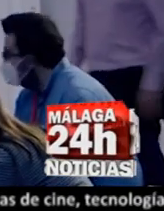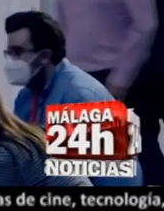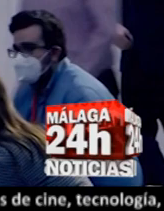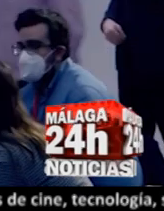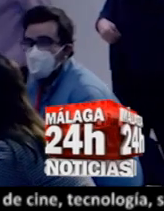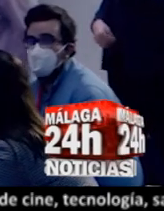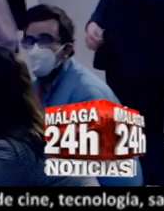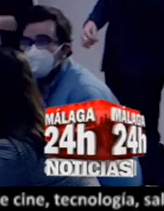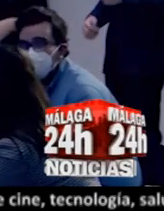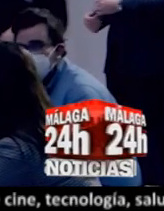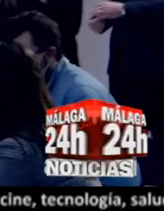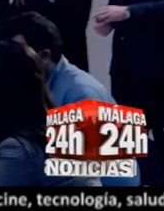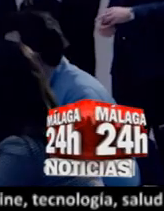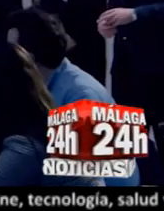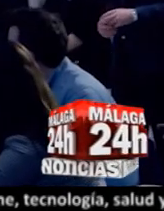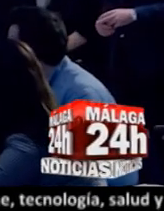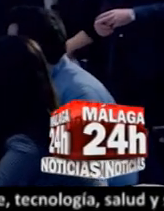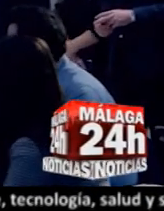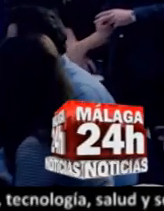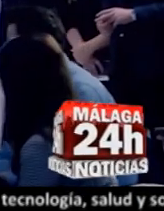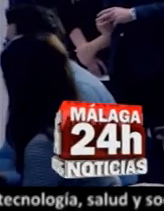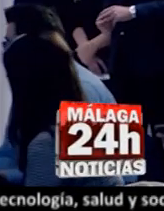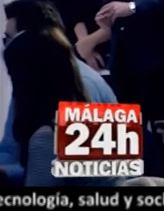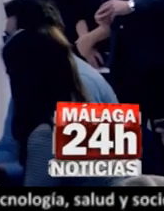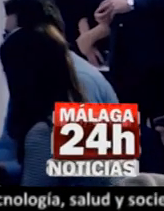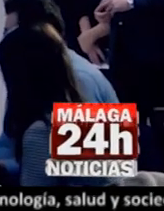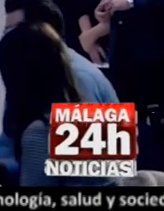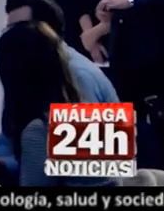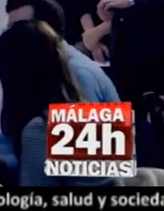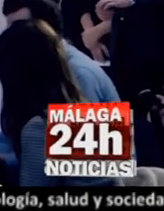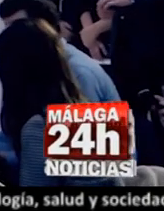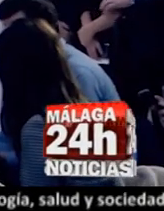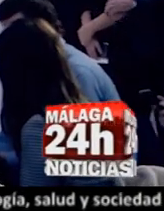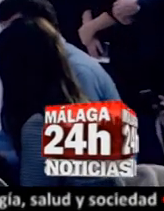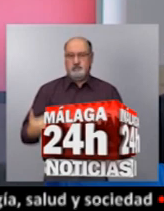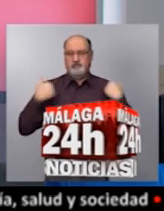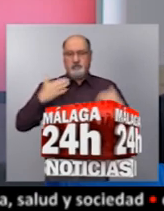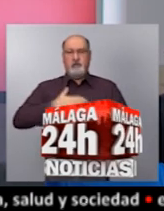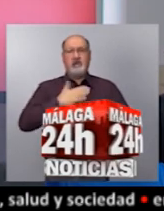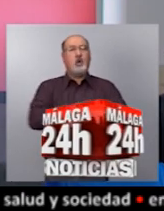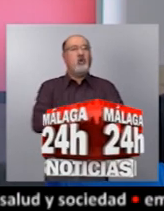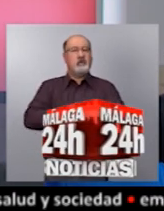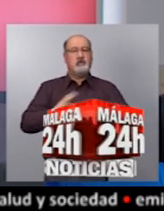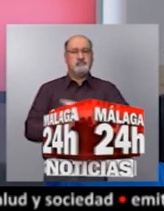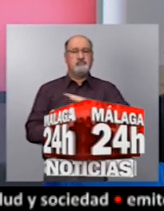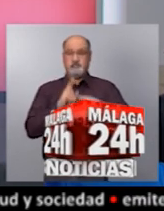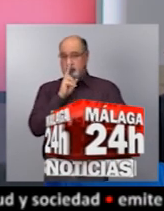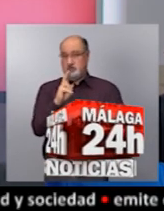para presentar el informe de rendición de cuentas del Ejecutivo correspondiente a 2021. El Gobierno ha